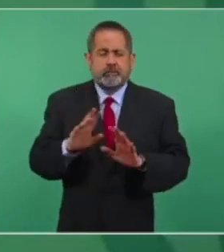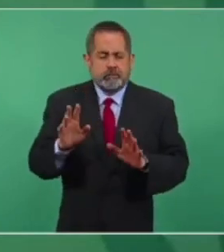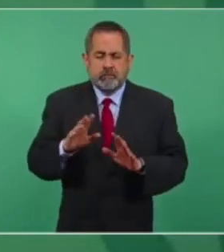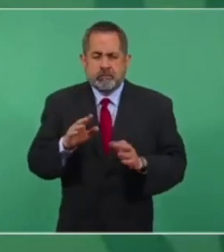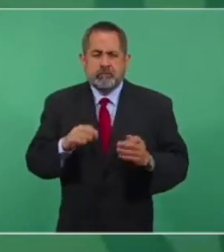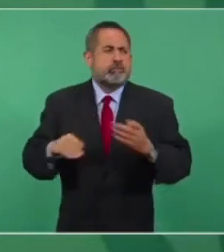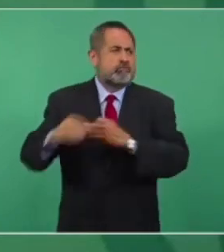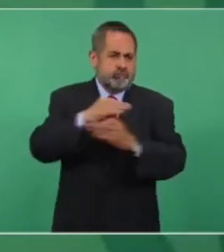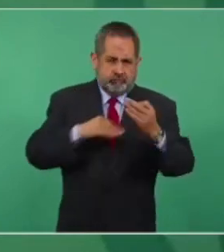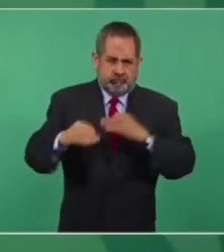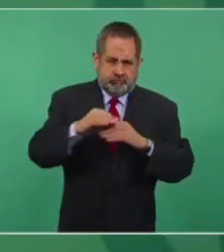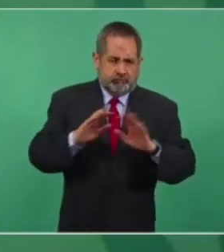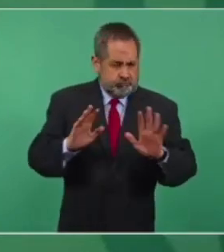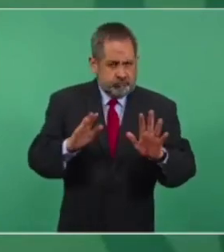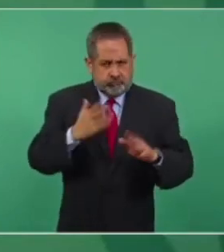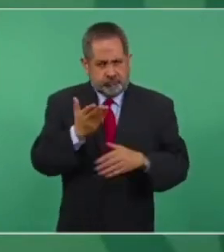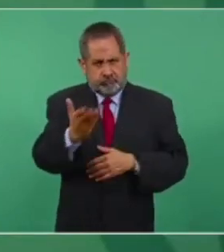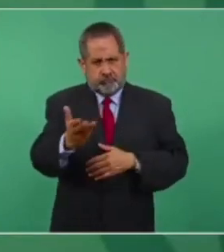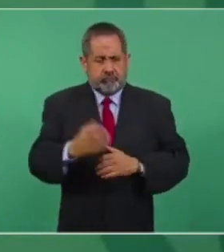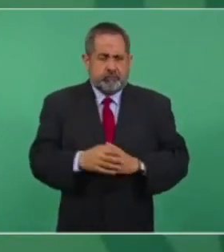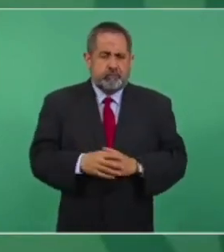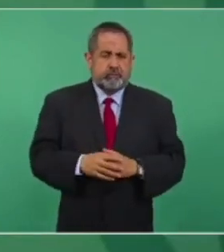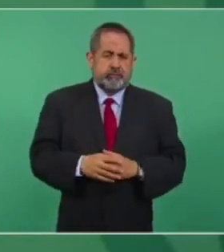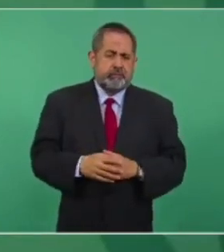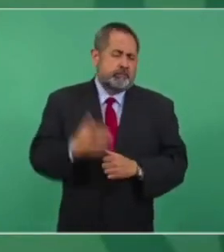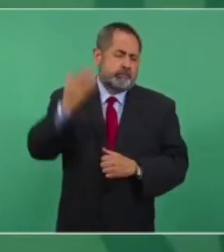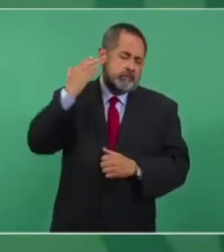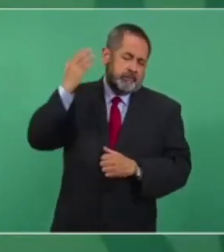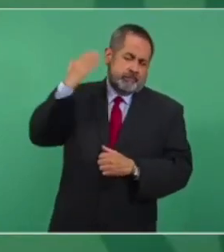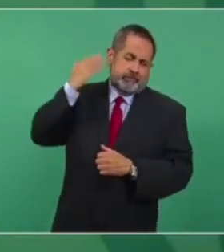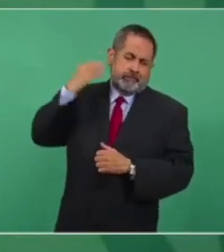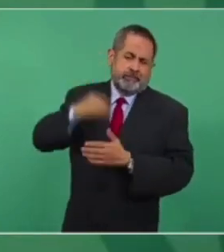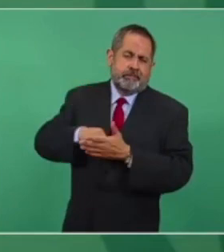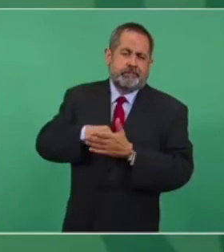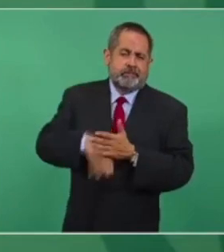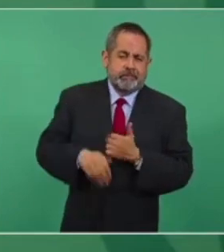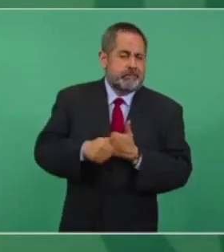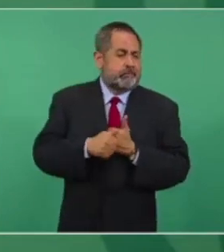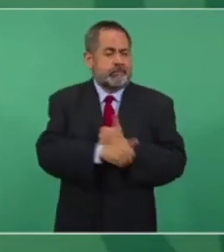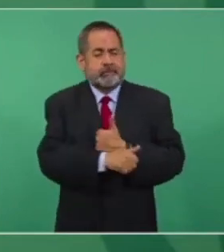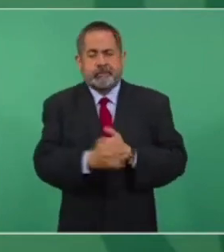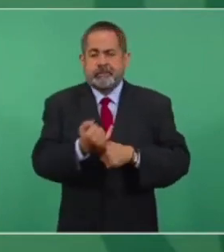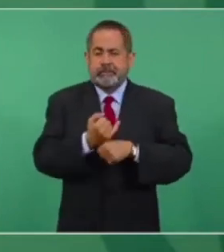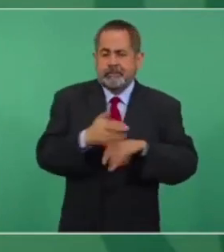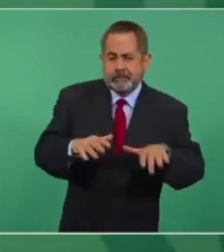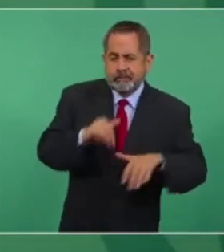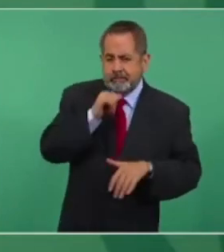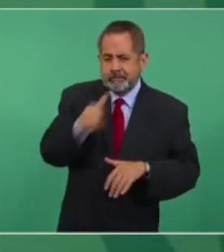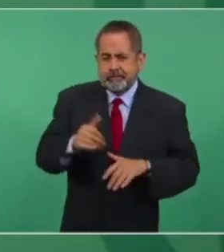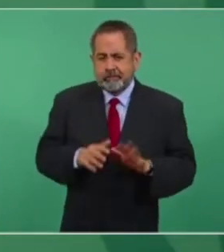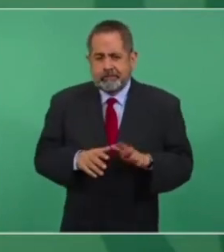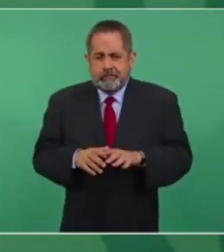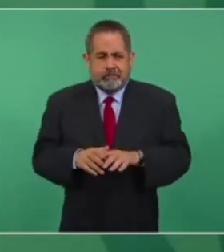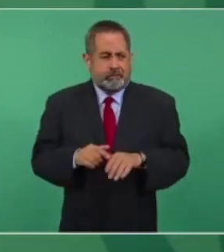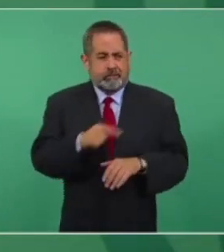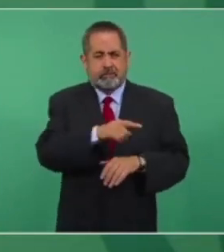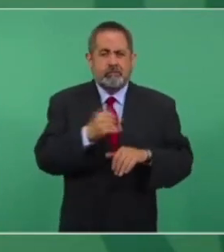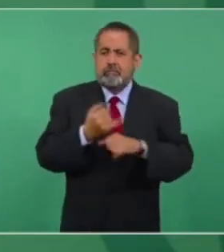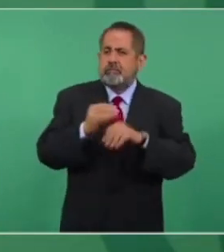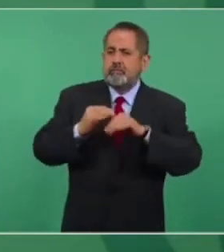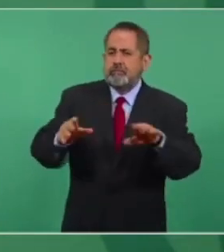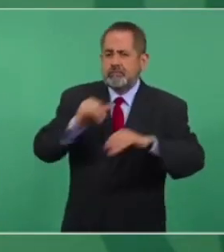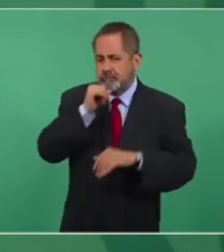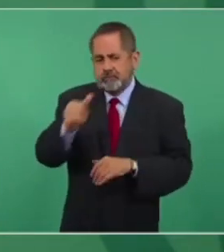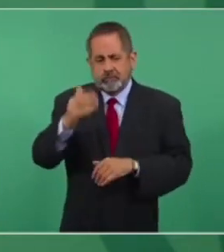Como se ocultó mucha información o no le daban importancia a informarle al pueblo, no